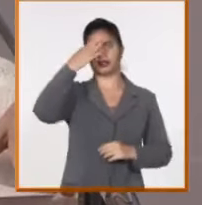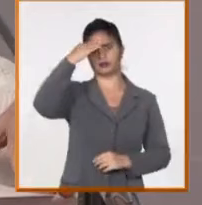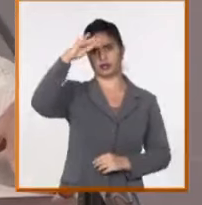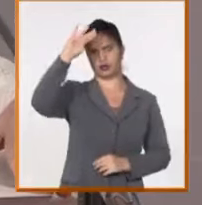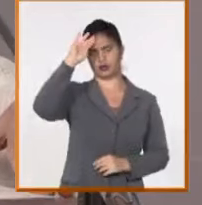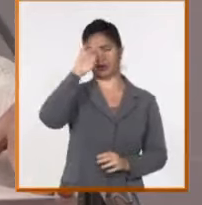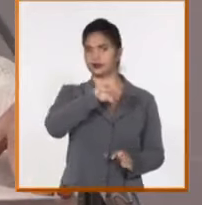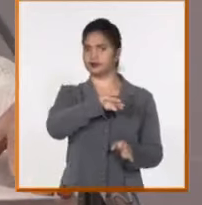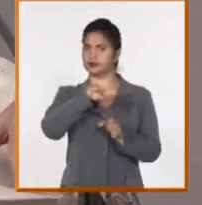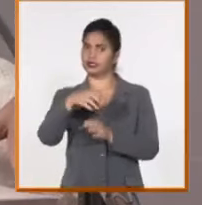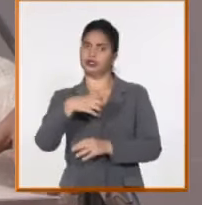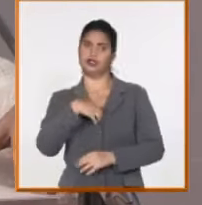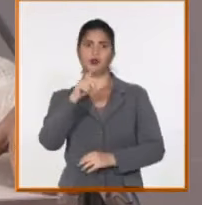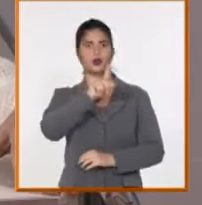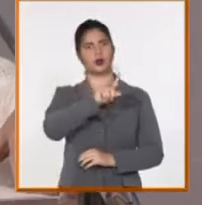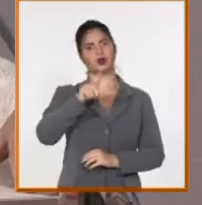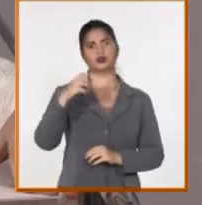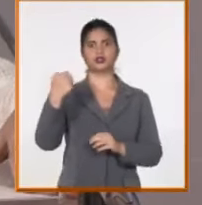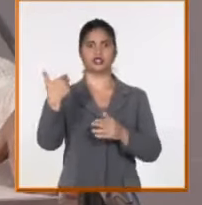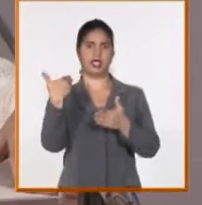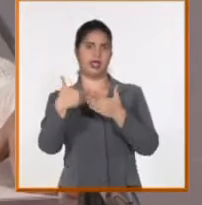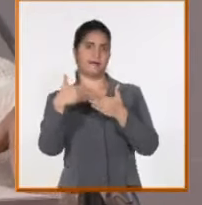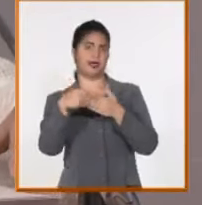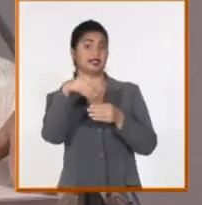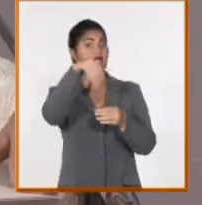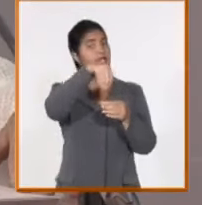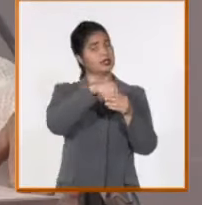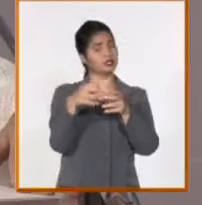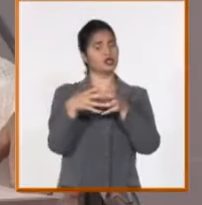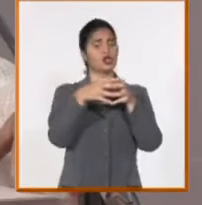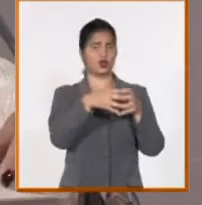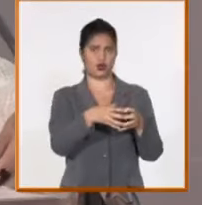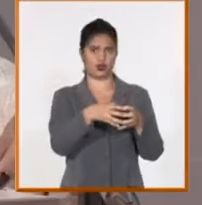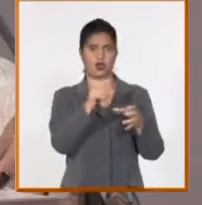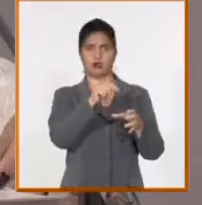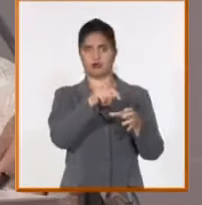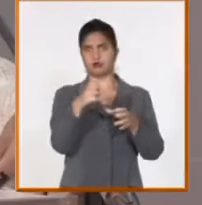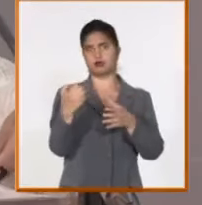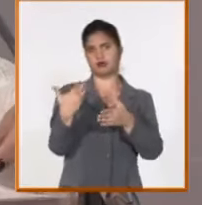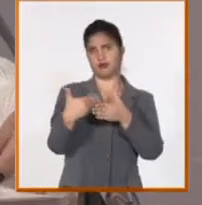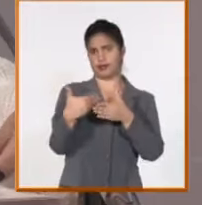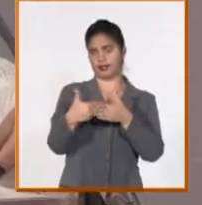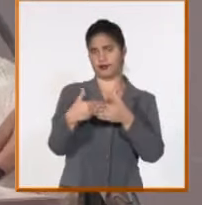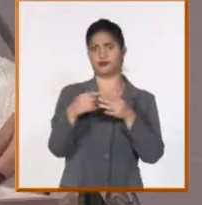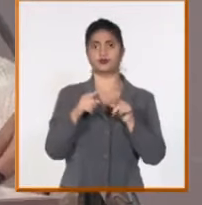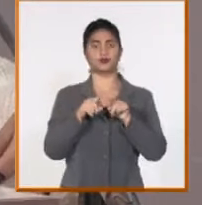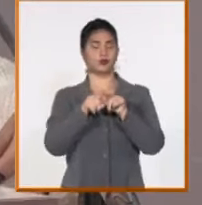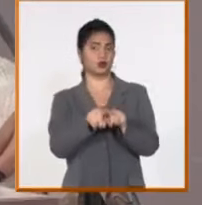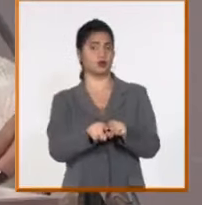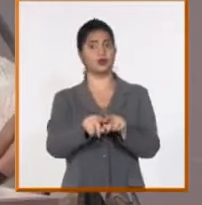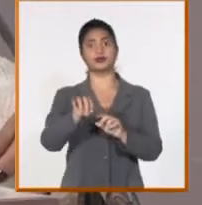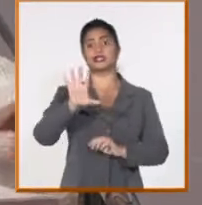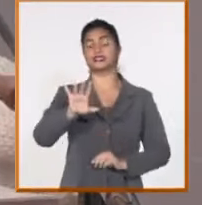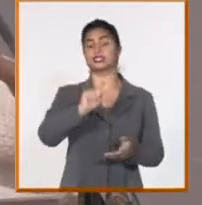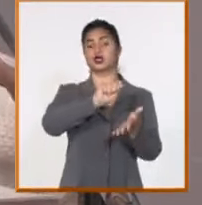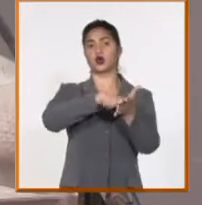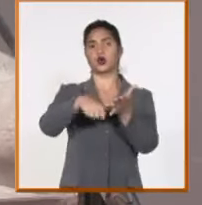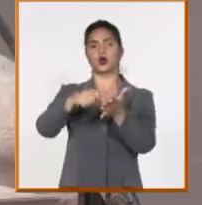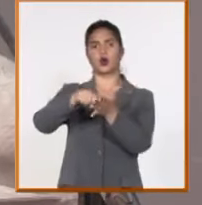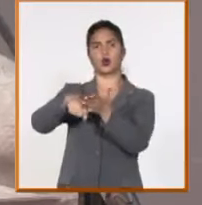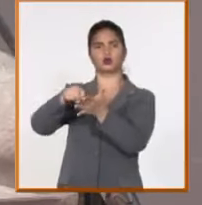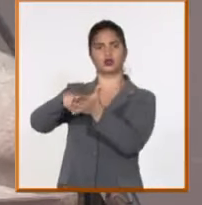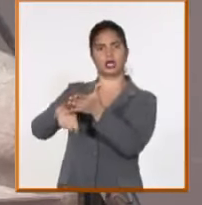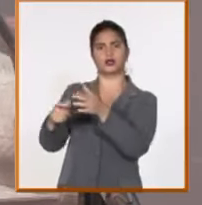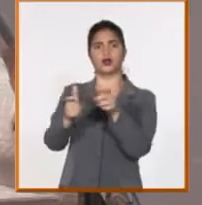empresas mixtas que tenemos dentro del grupo empresarial y además acompaña los cinco contrat que tenemos de